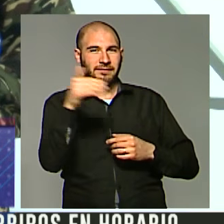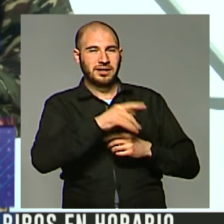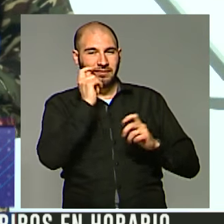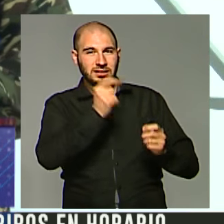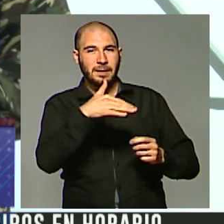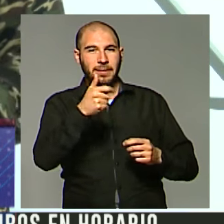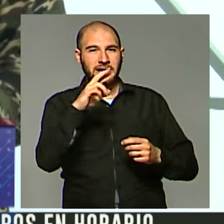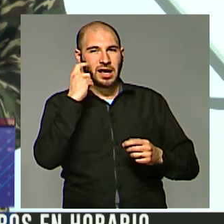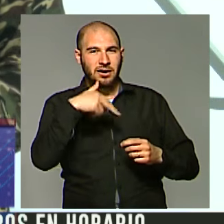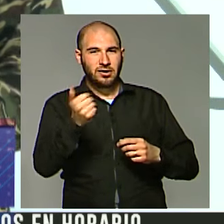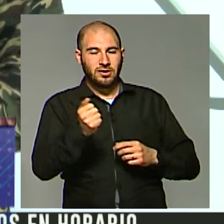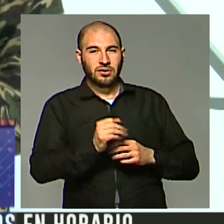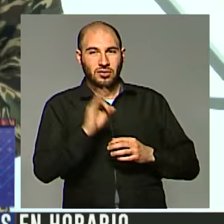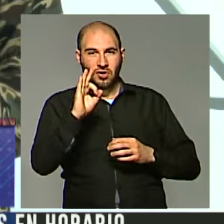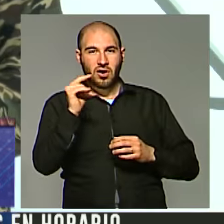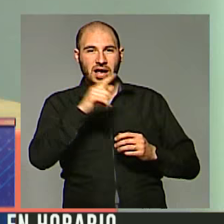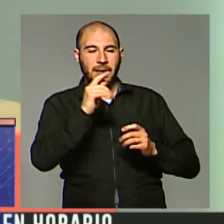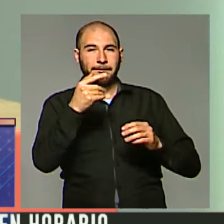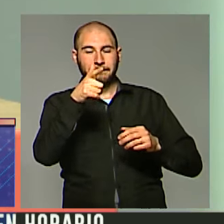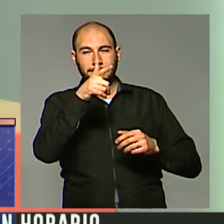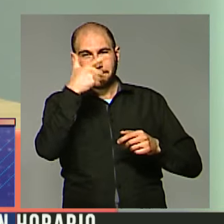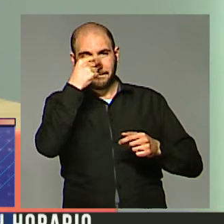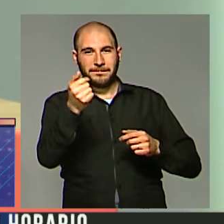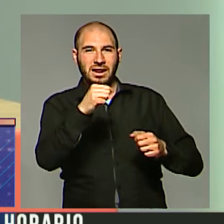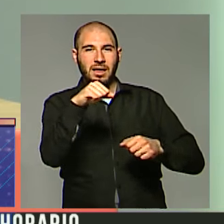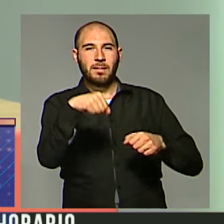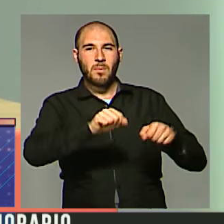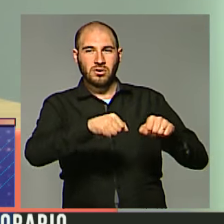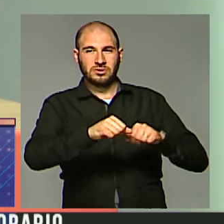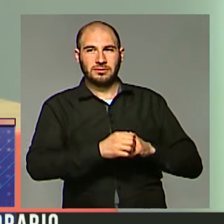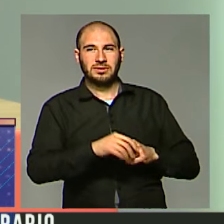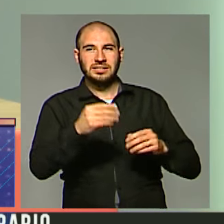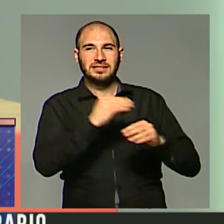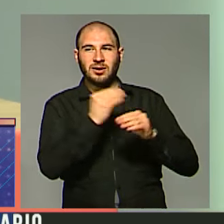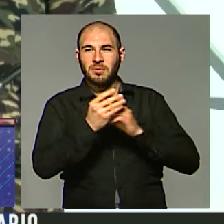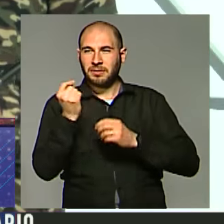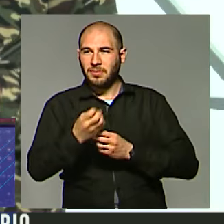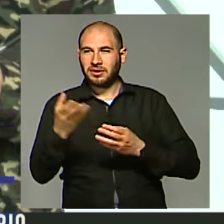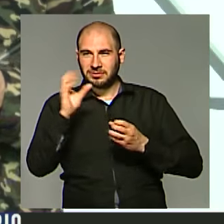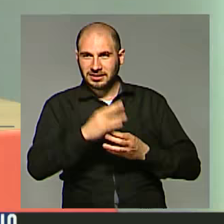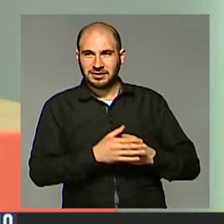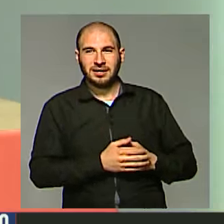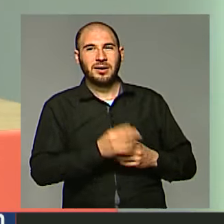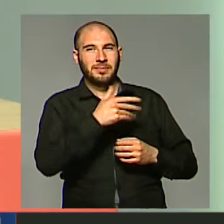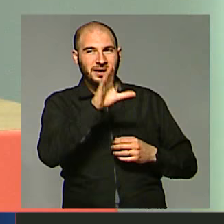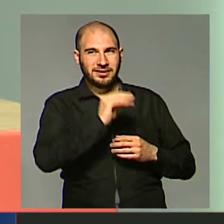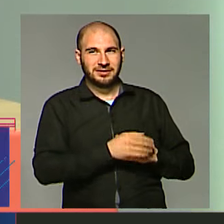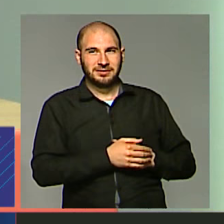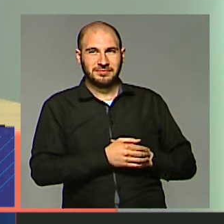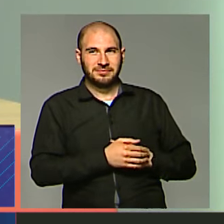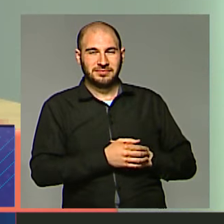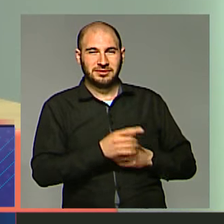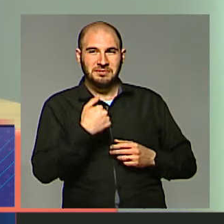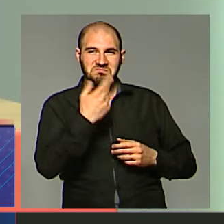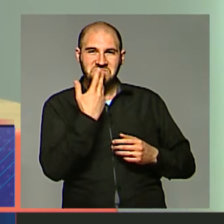visitar Mariano Villalobos, quien es piloto de motocicletas y que lo saludamos primero. Buenas noches, ¿cómo estás, Mariano? Buenas noches, la verdad que